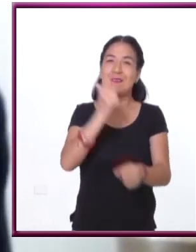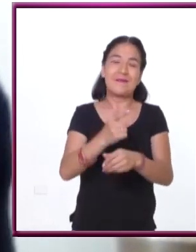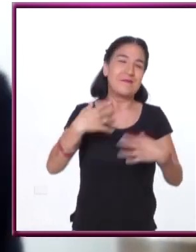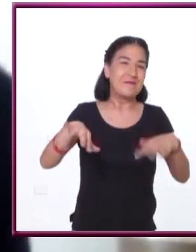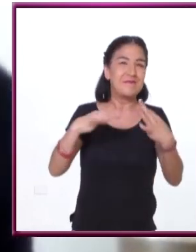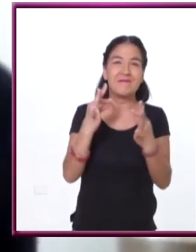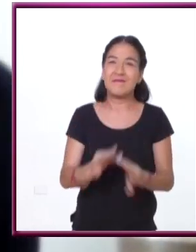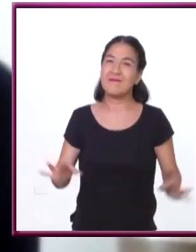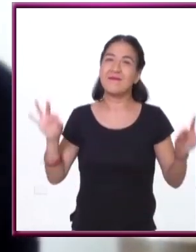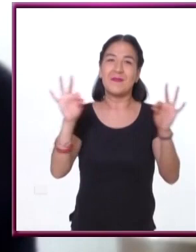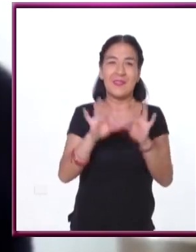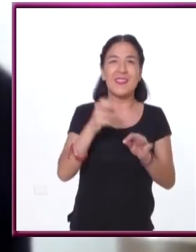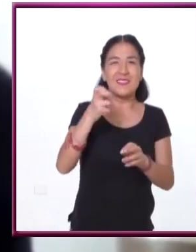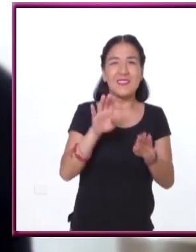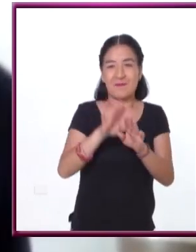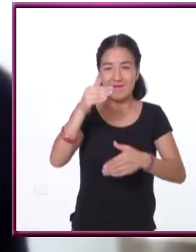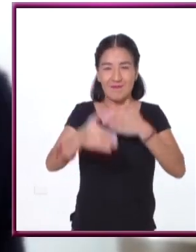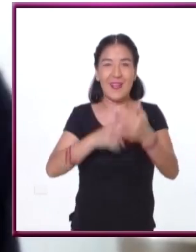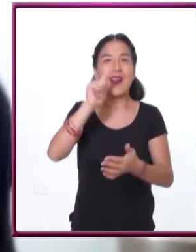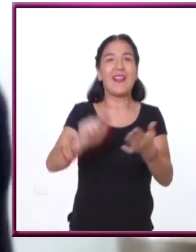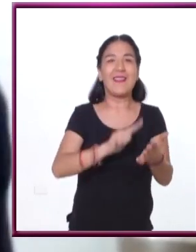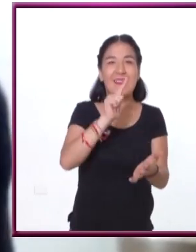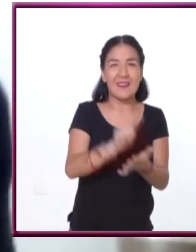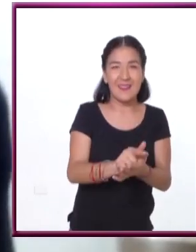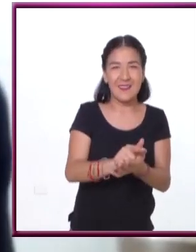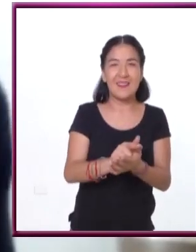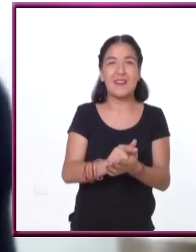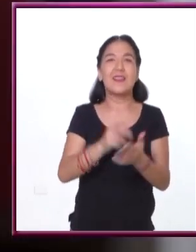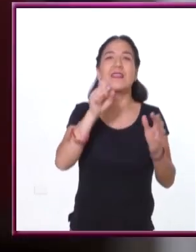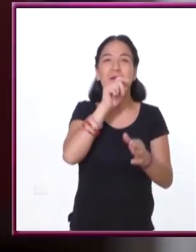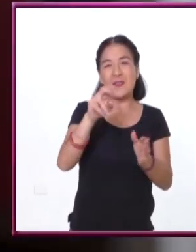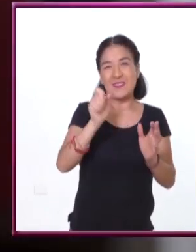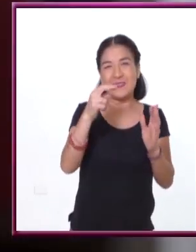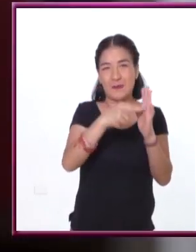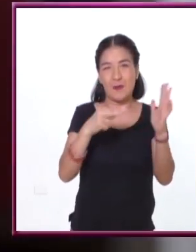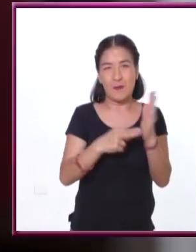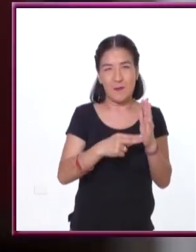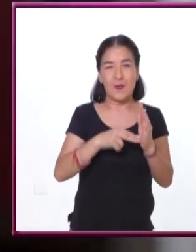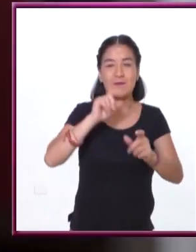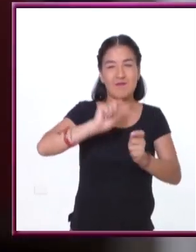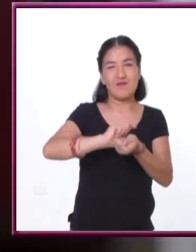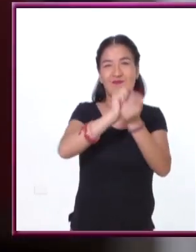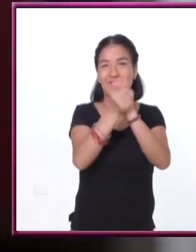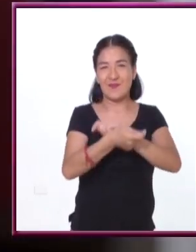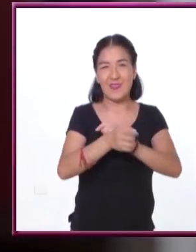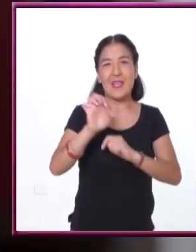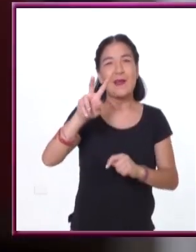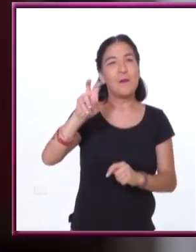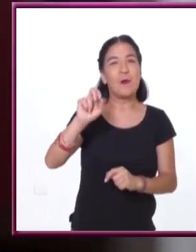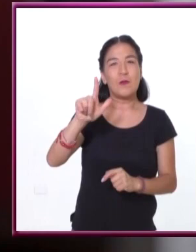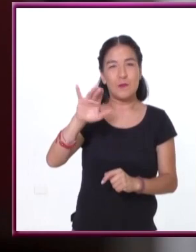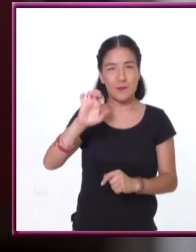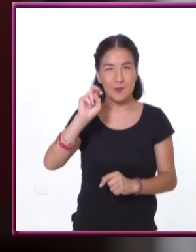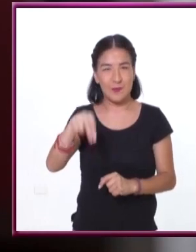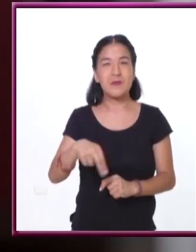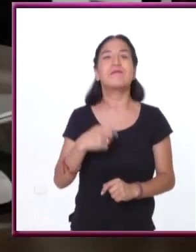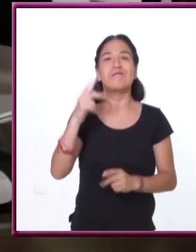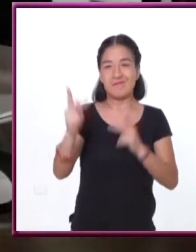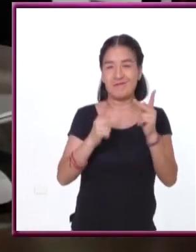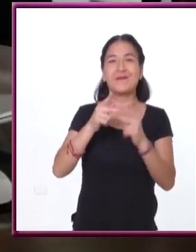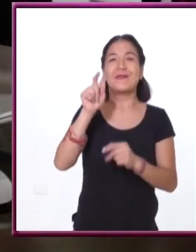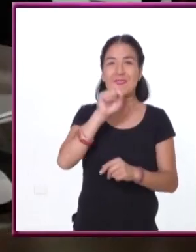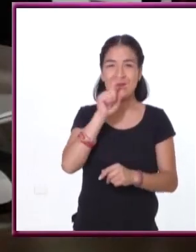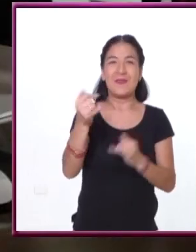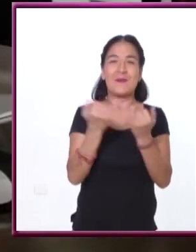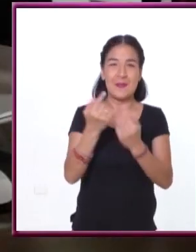descubrimiento extraordinario, todo este proceso de las leyes, de las normas, de la evolución. Coincido totalmente con usted.